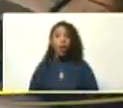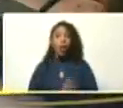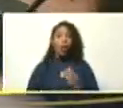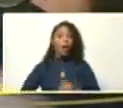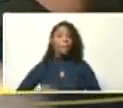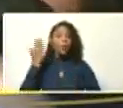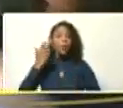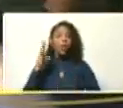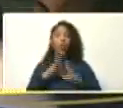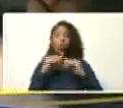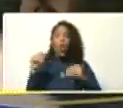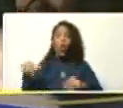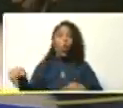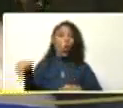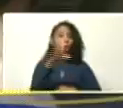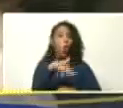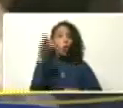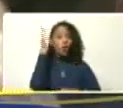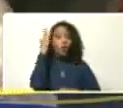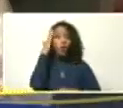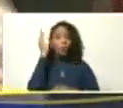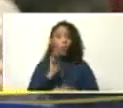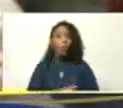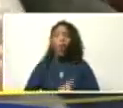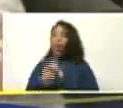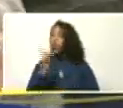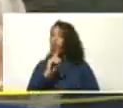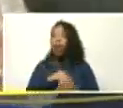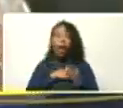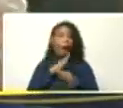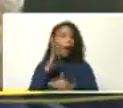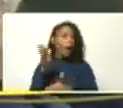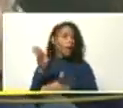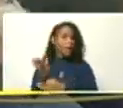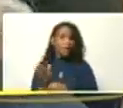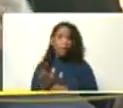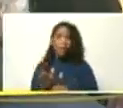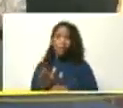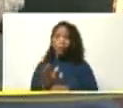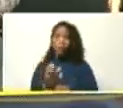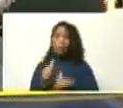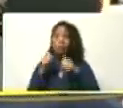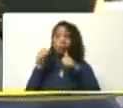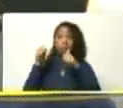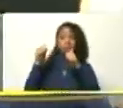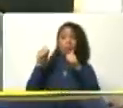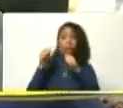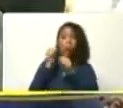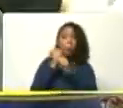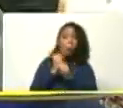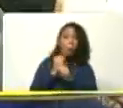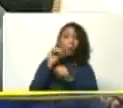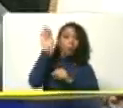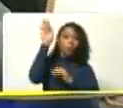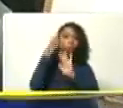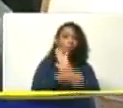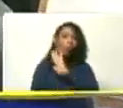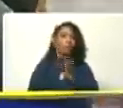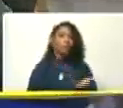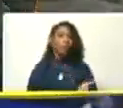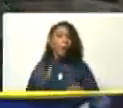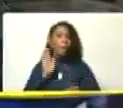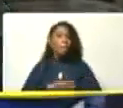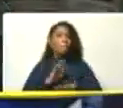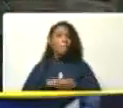fundamental, todos sabemos, no les ha ido tan bien como esperaba. Y por